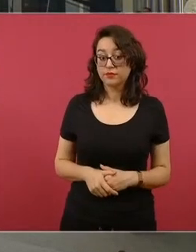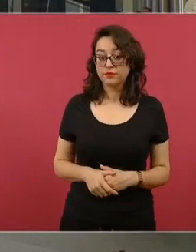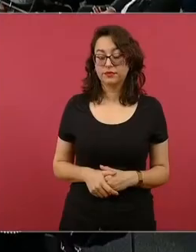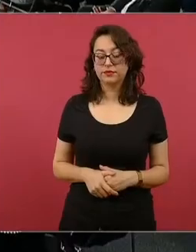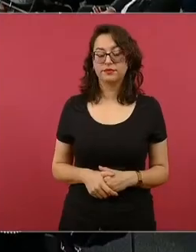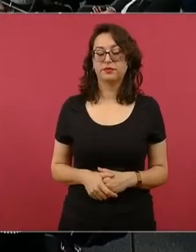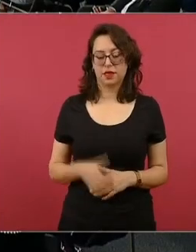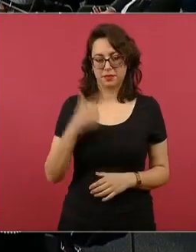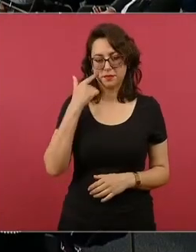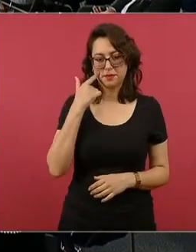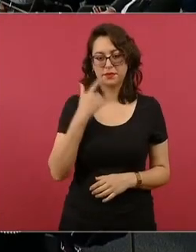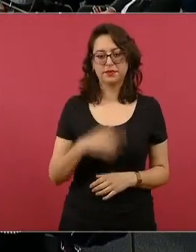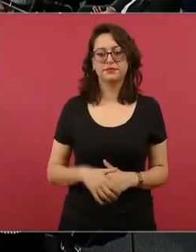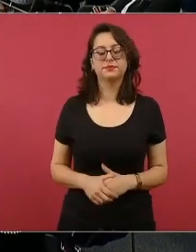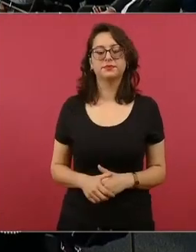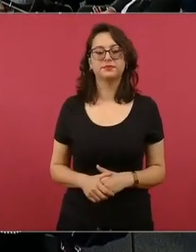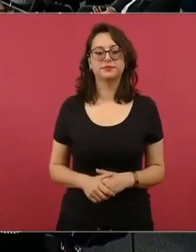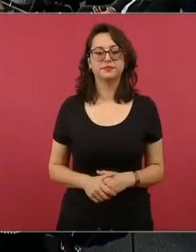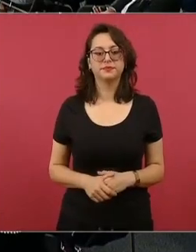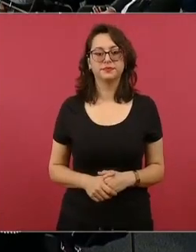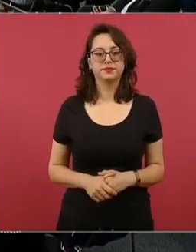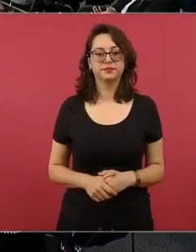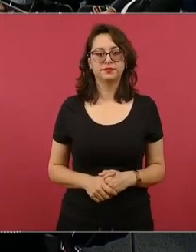A ver.